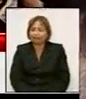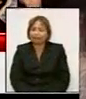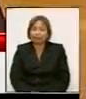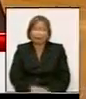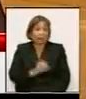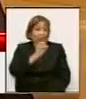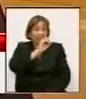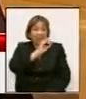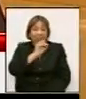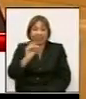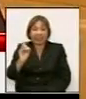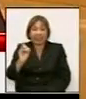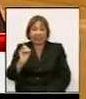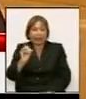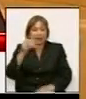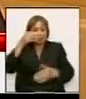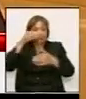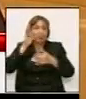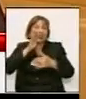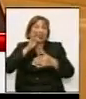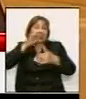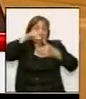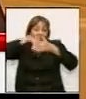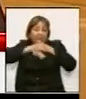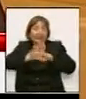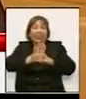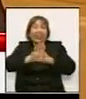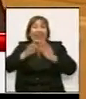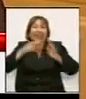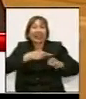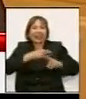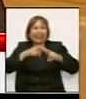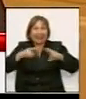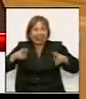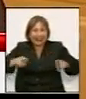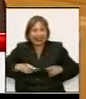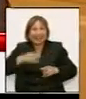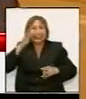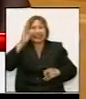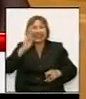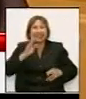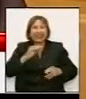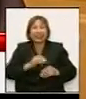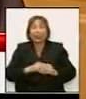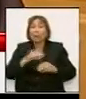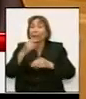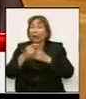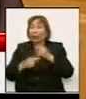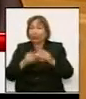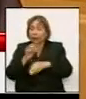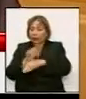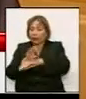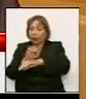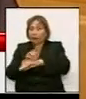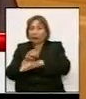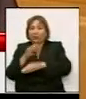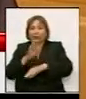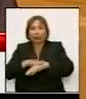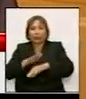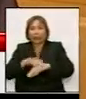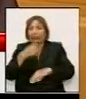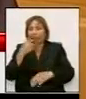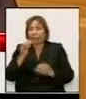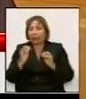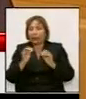Nada manchado entrará en el reino de los cielos. Por lo tanto, la recomendación que se nos pone es